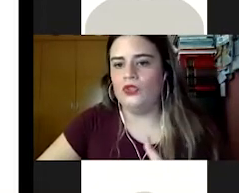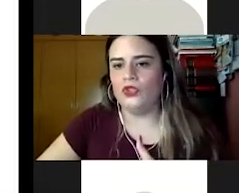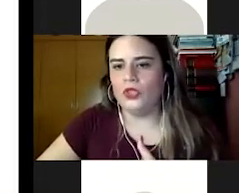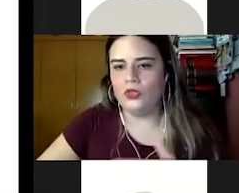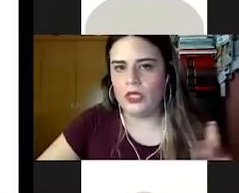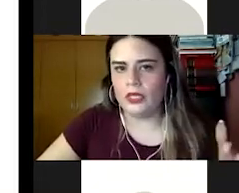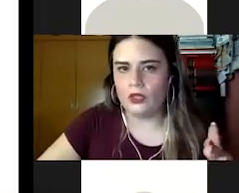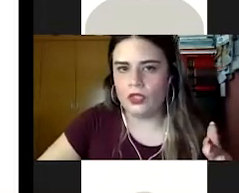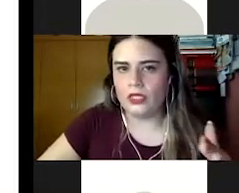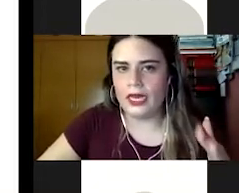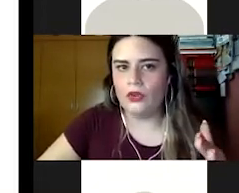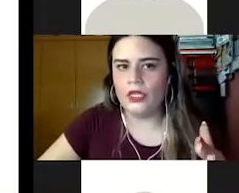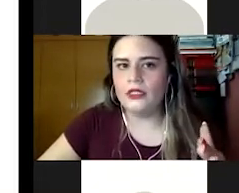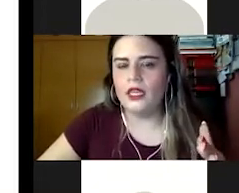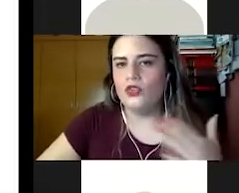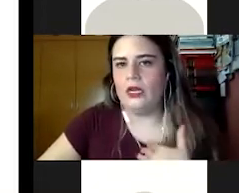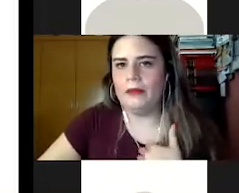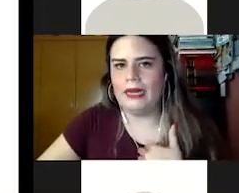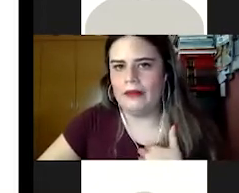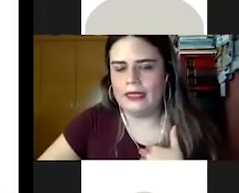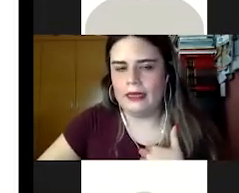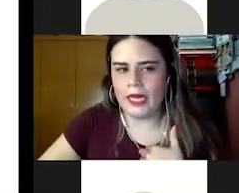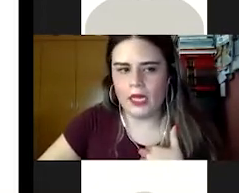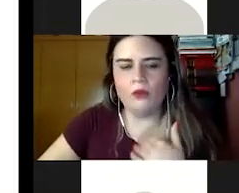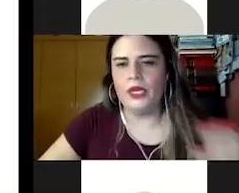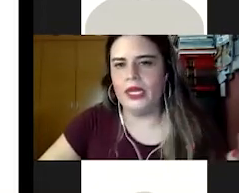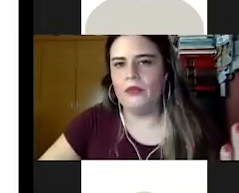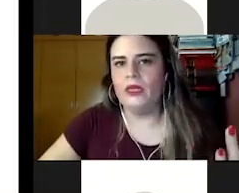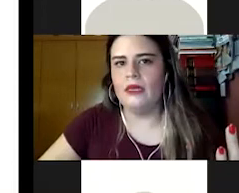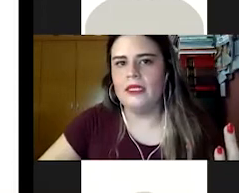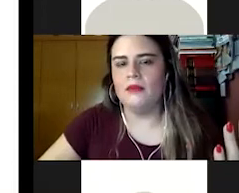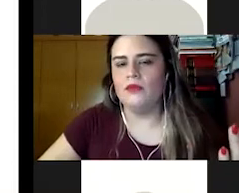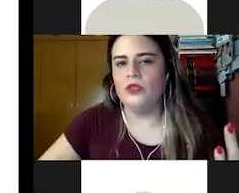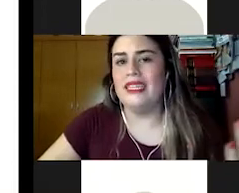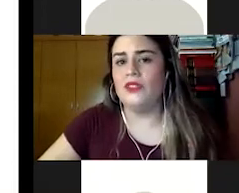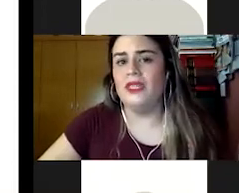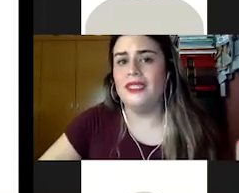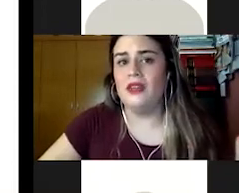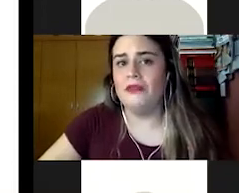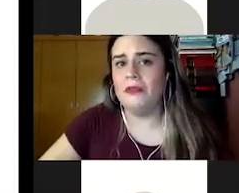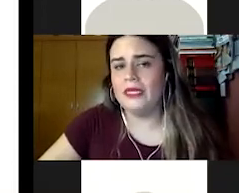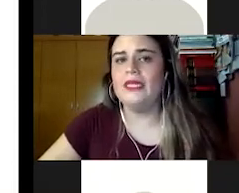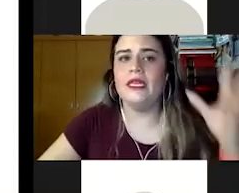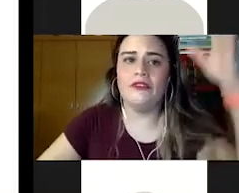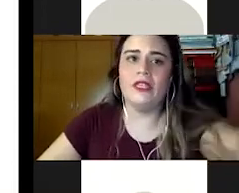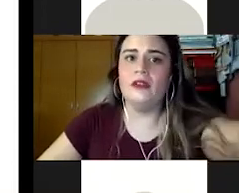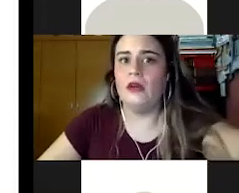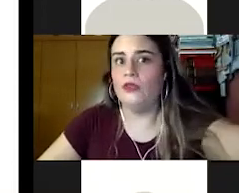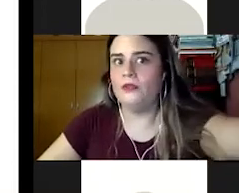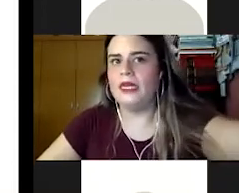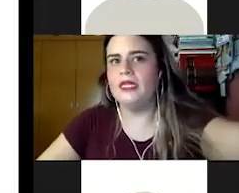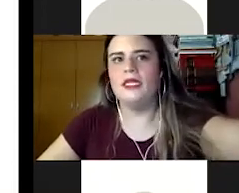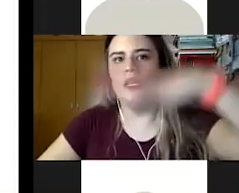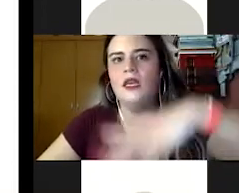los 232 indicadores son aplicables a México. Por ejemplo, hay temas de mutilación genital femenina que afectan a